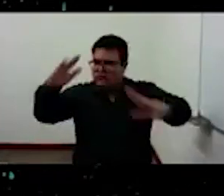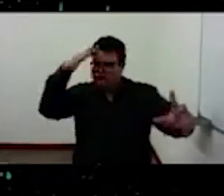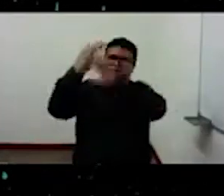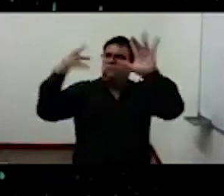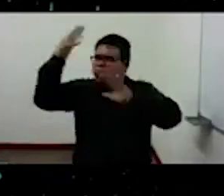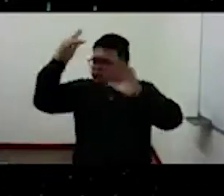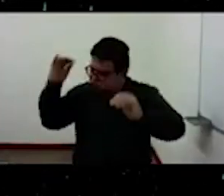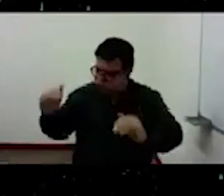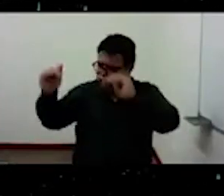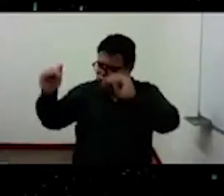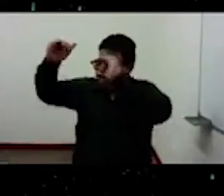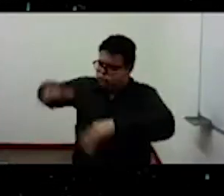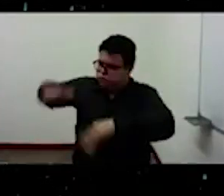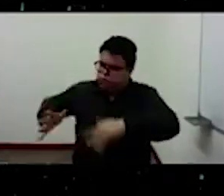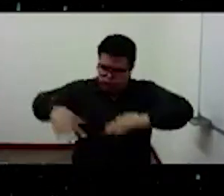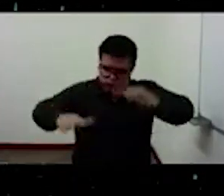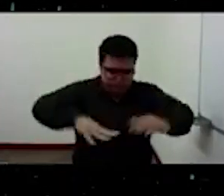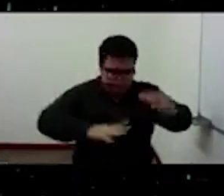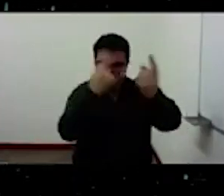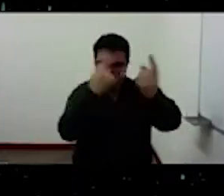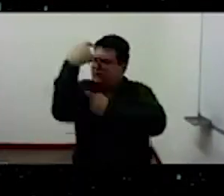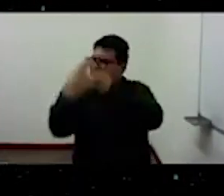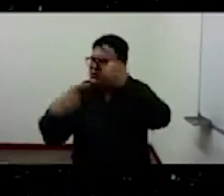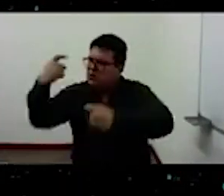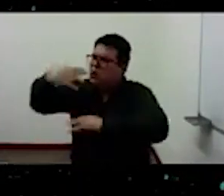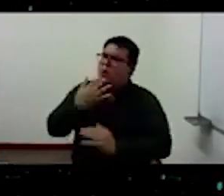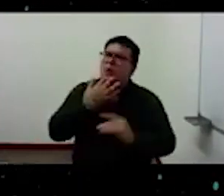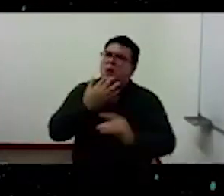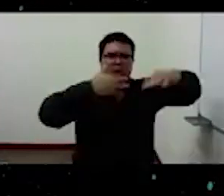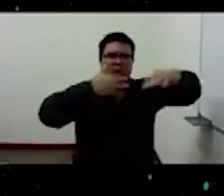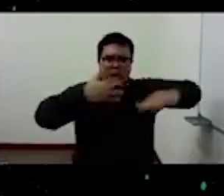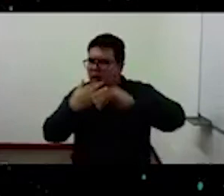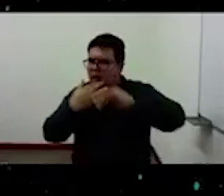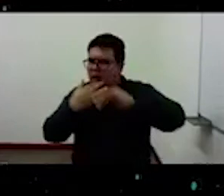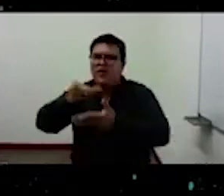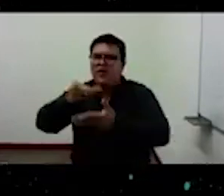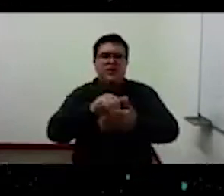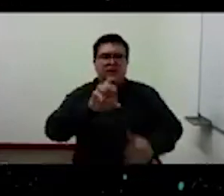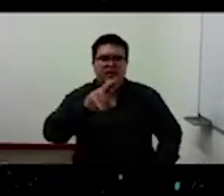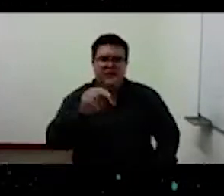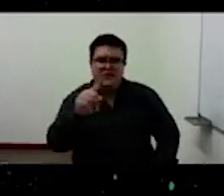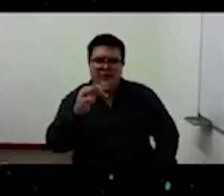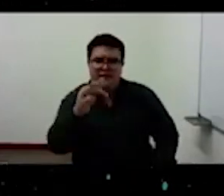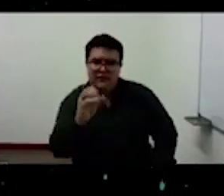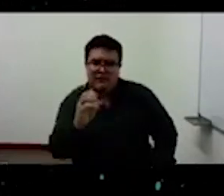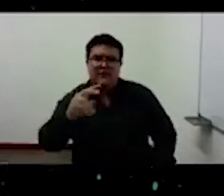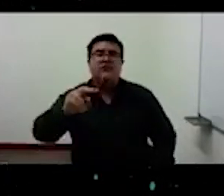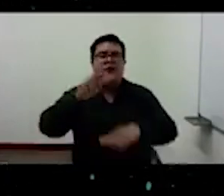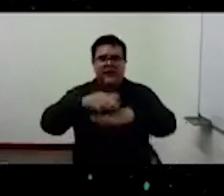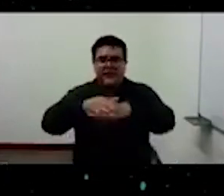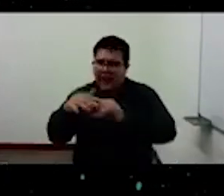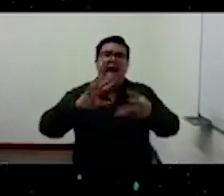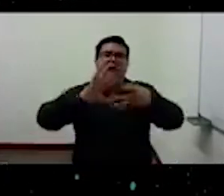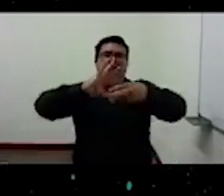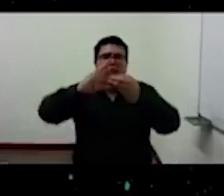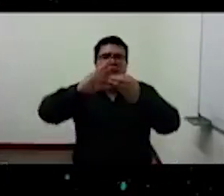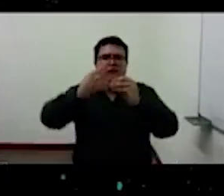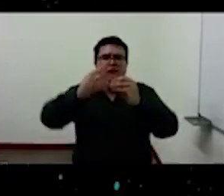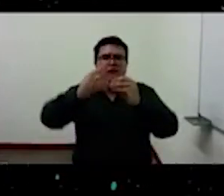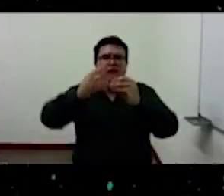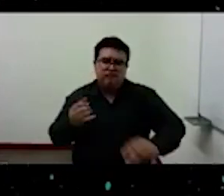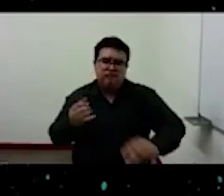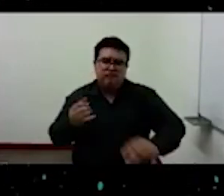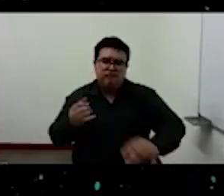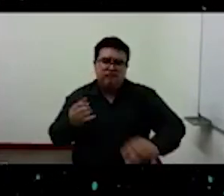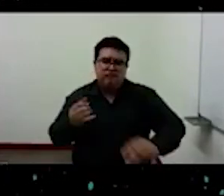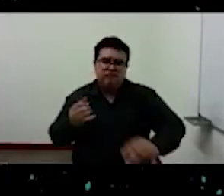que compone la imagen en eso que Ernesto Hernández llama el estilo o el arlequín. Ese